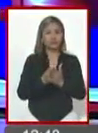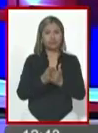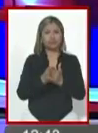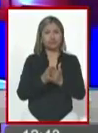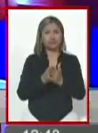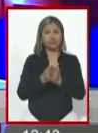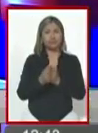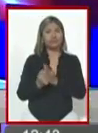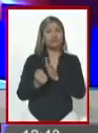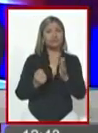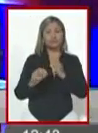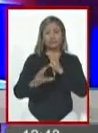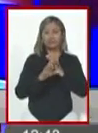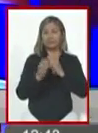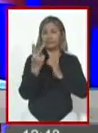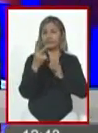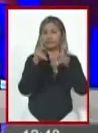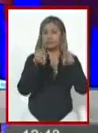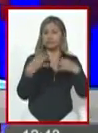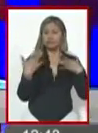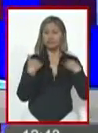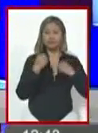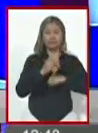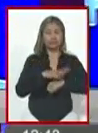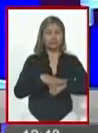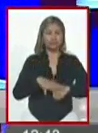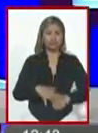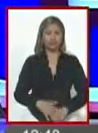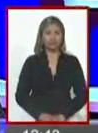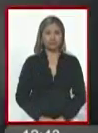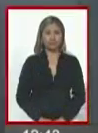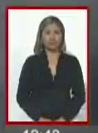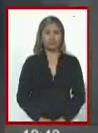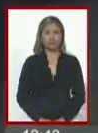de costado con un camión y dos personas resultaron heridas.